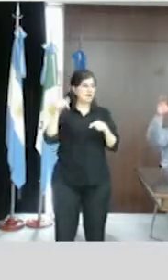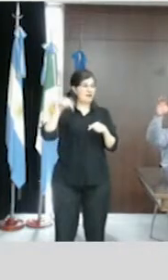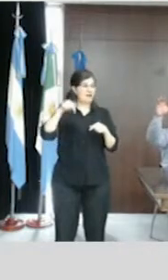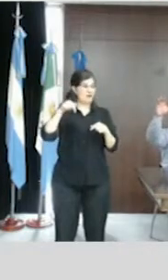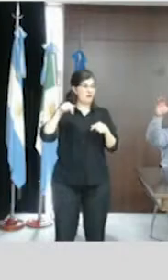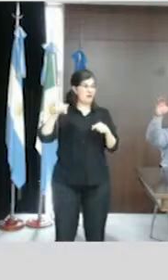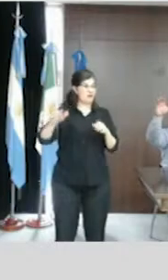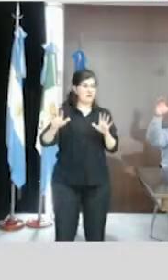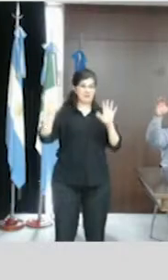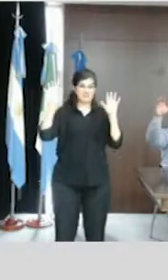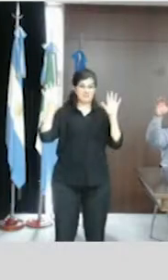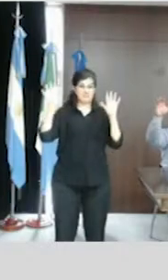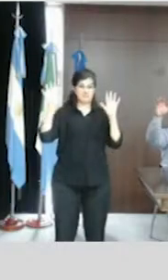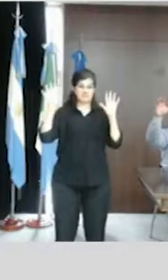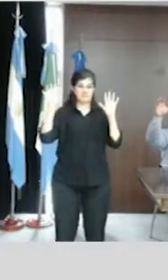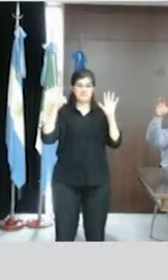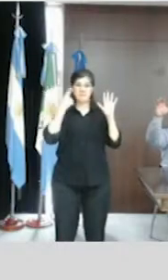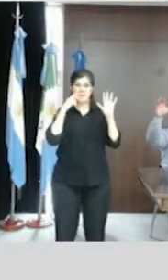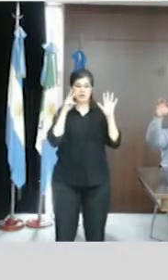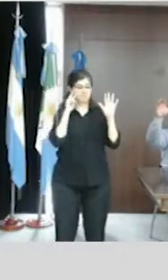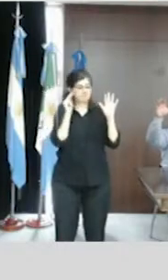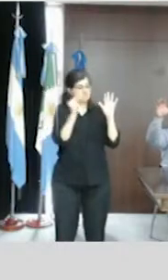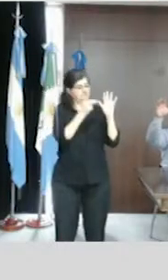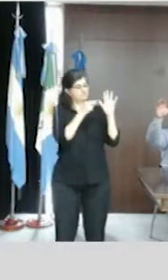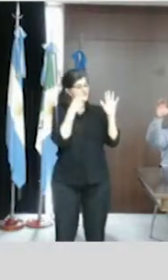sin soltarse, miren sus manos.